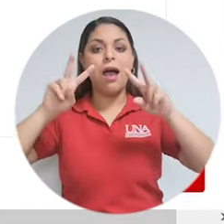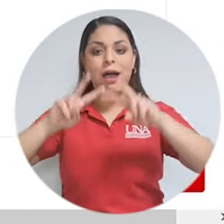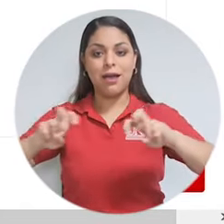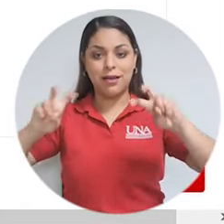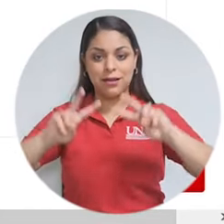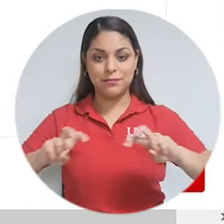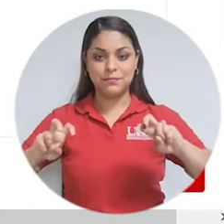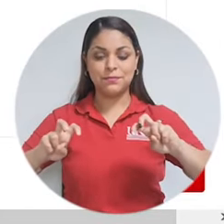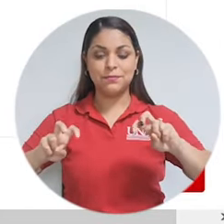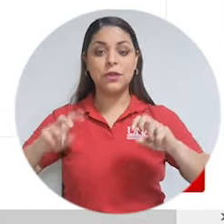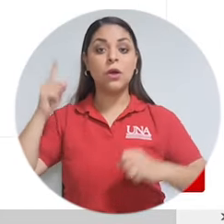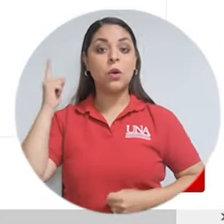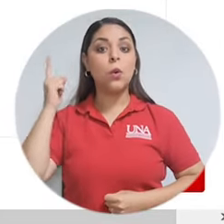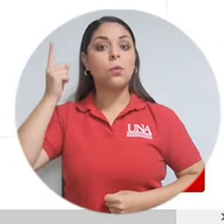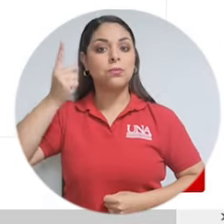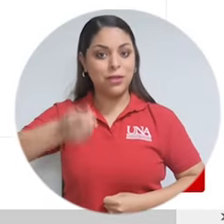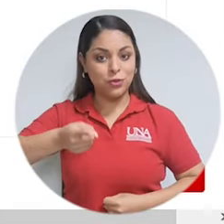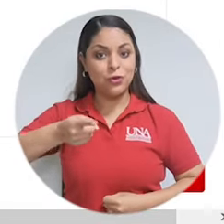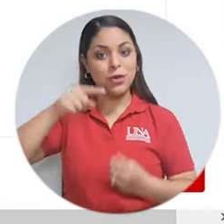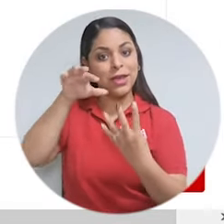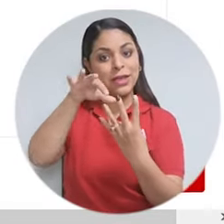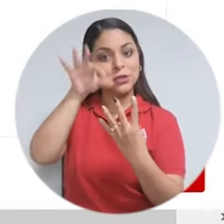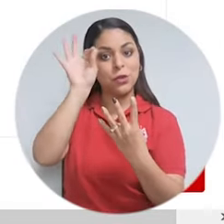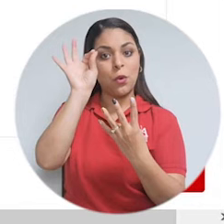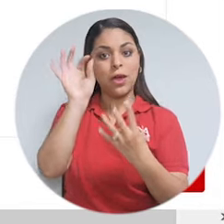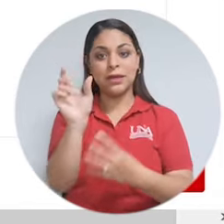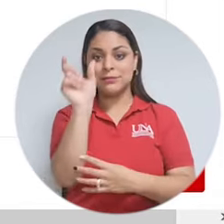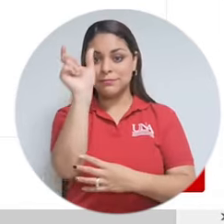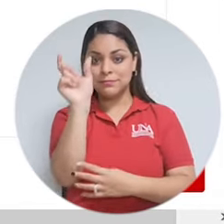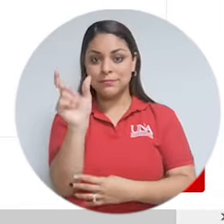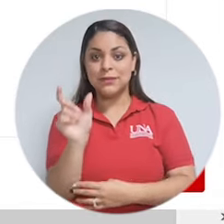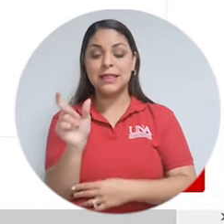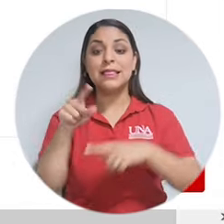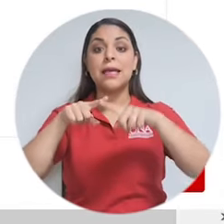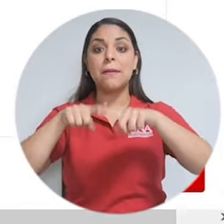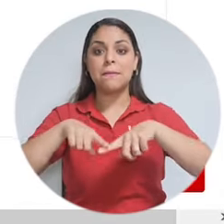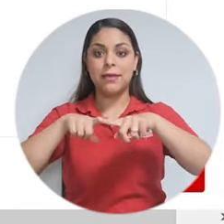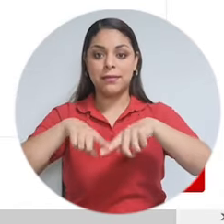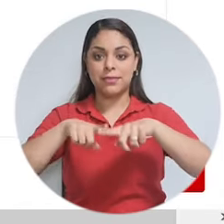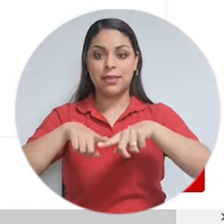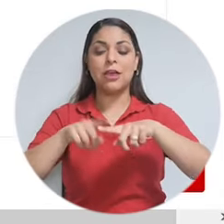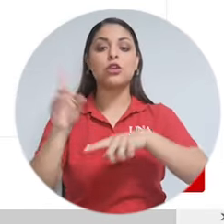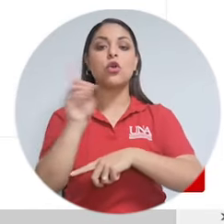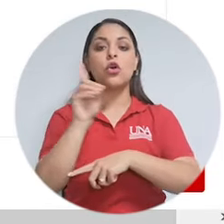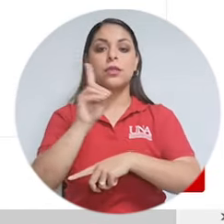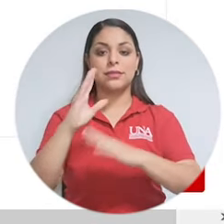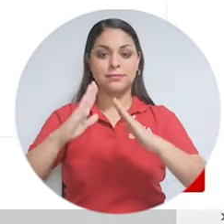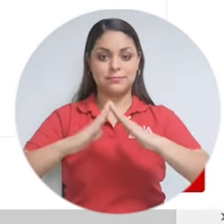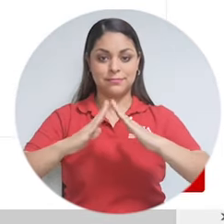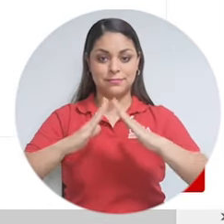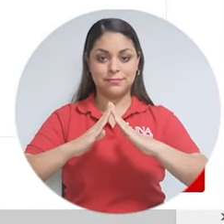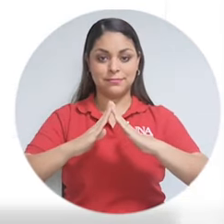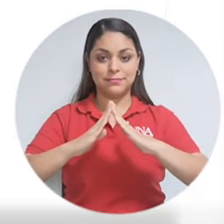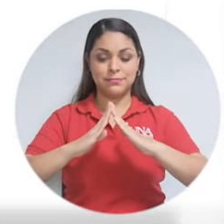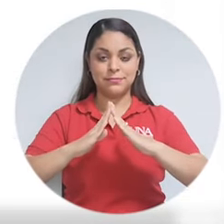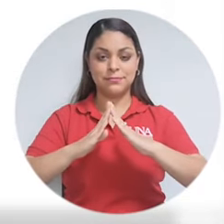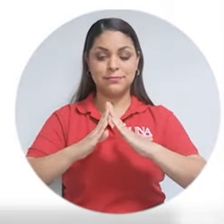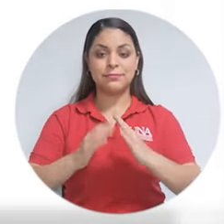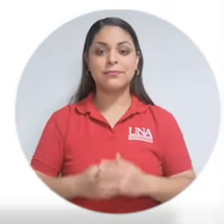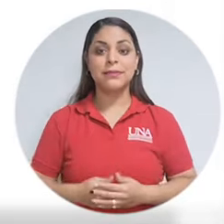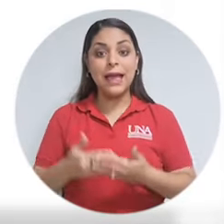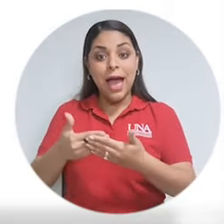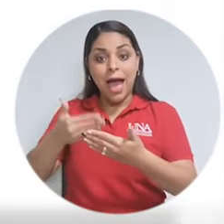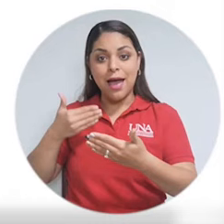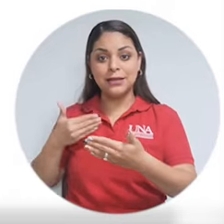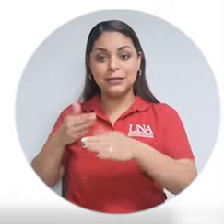revisar. Es obligatorio que seleccione el caserío según la zona de residencia. Antes de